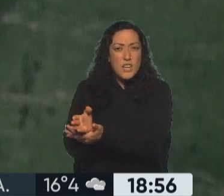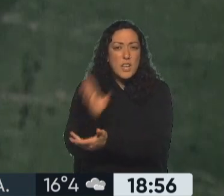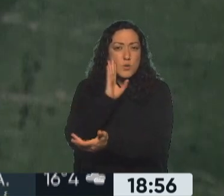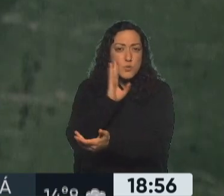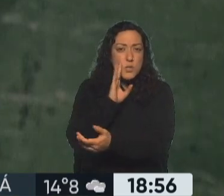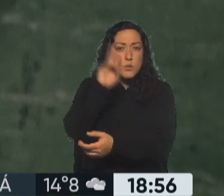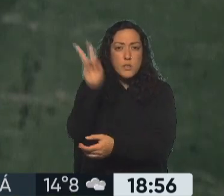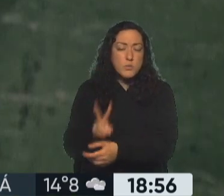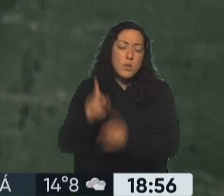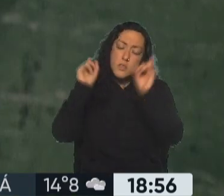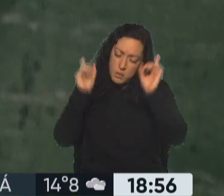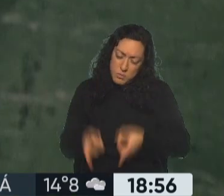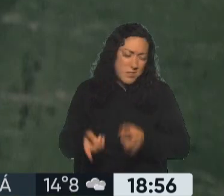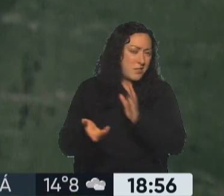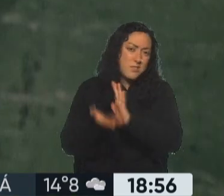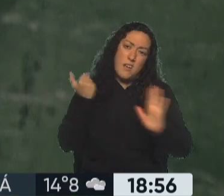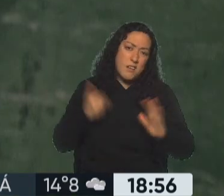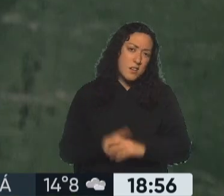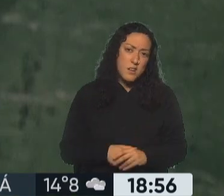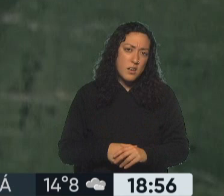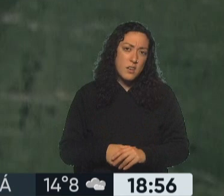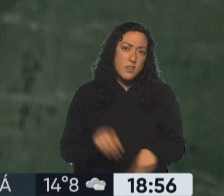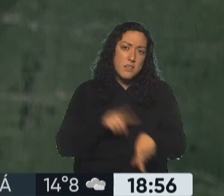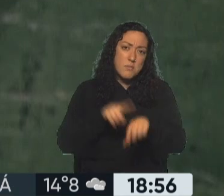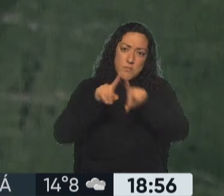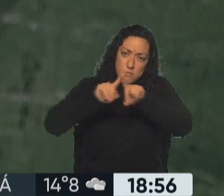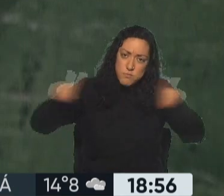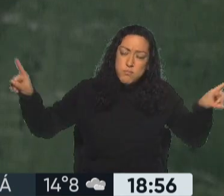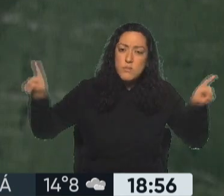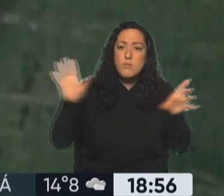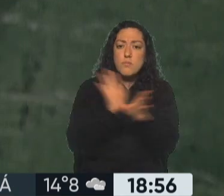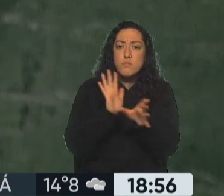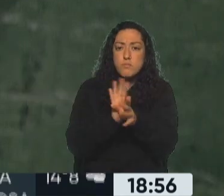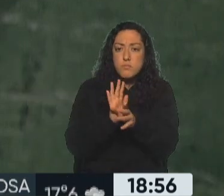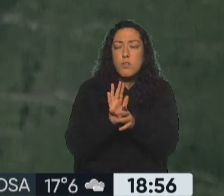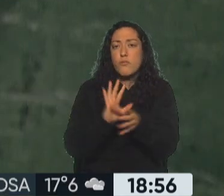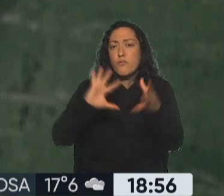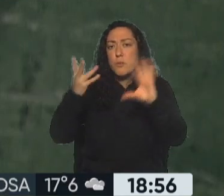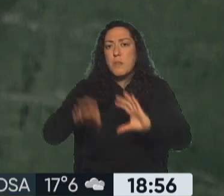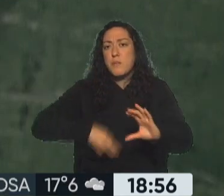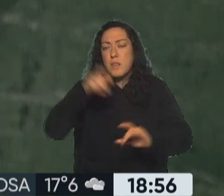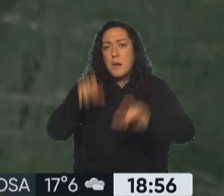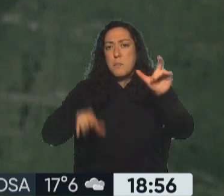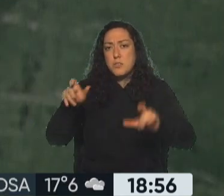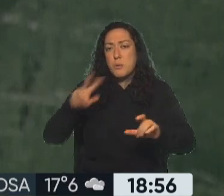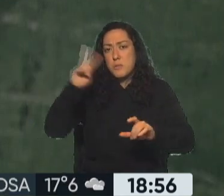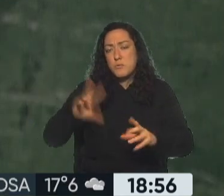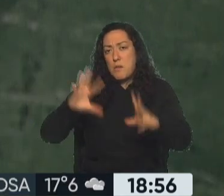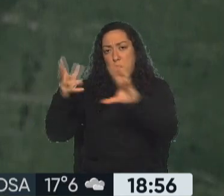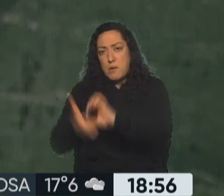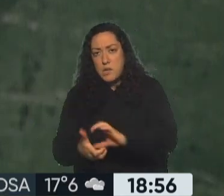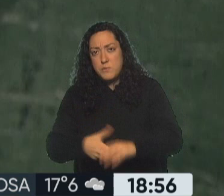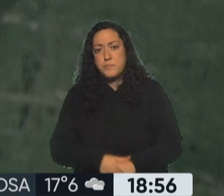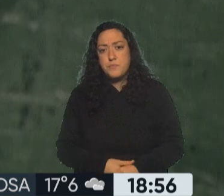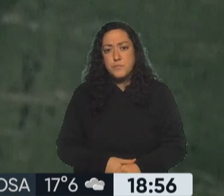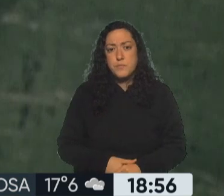Unidos a Venezuela. Su prolongación en el tiempo solo lastimó las condiciones de vida para sus habitantes,